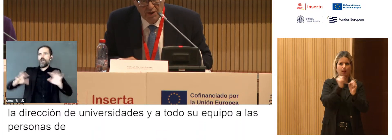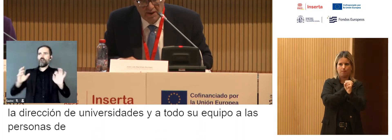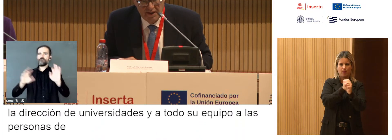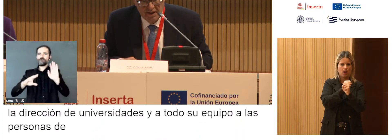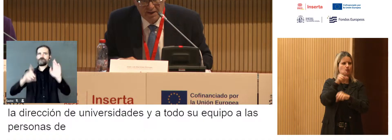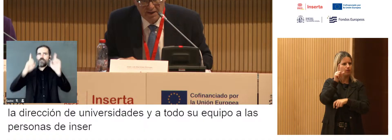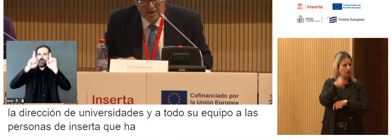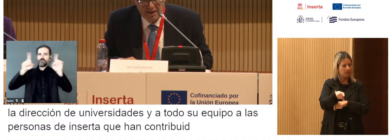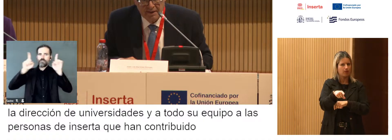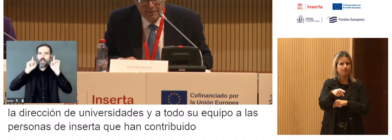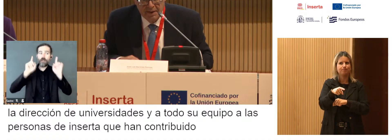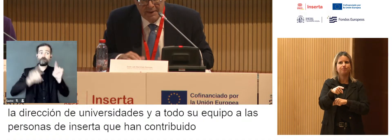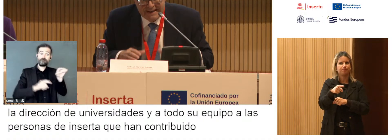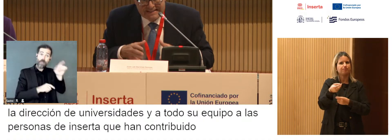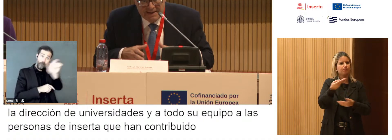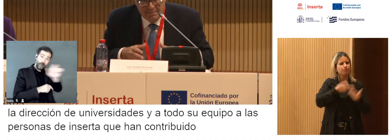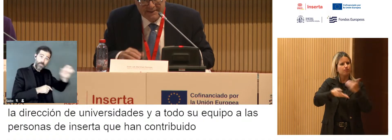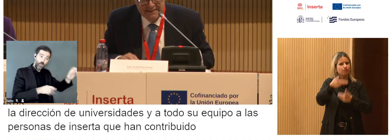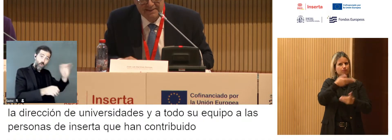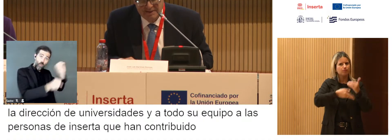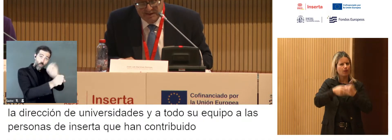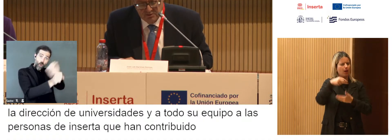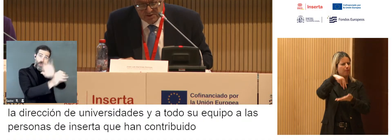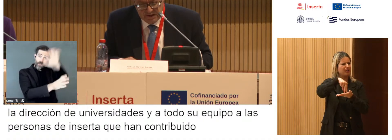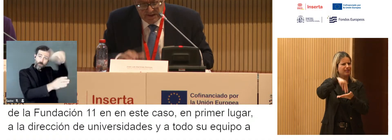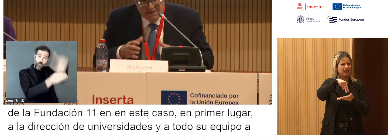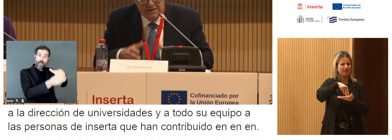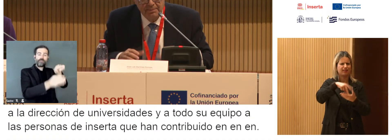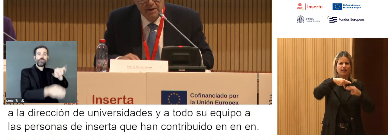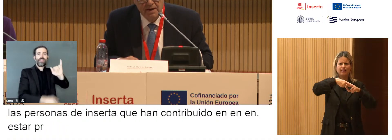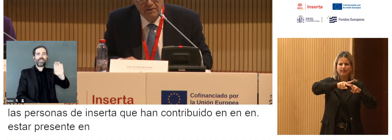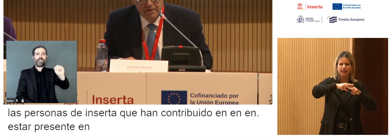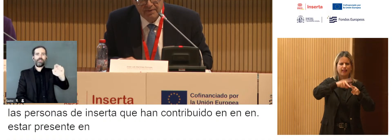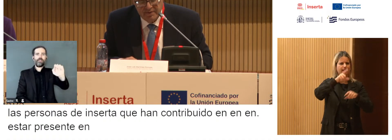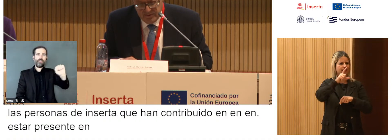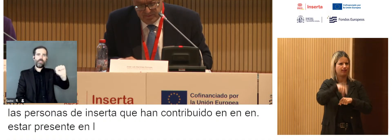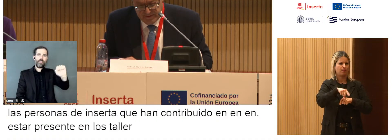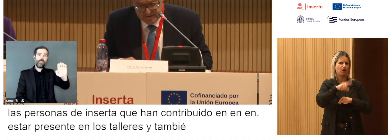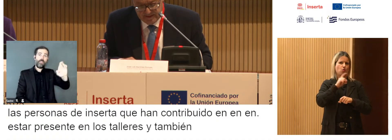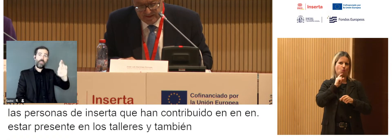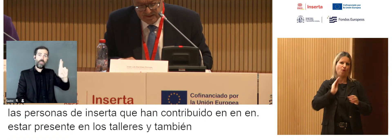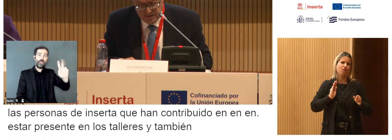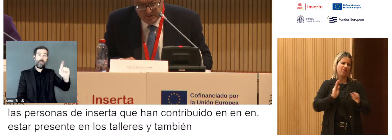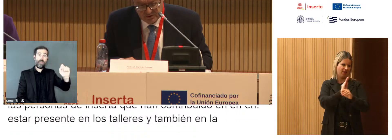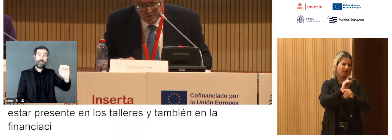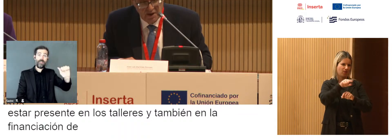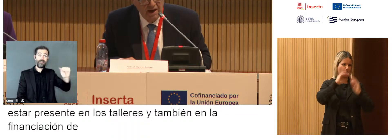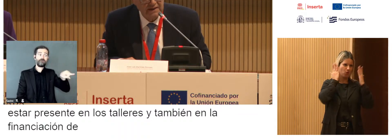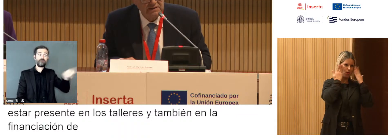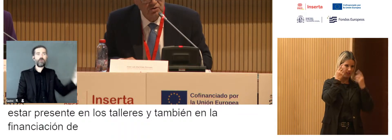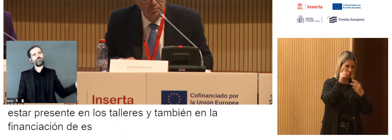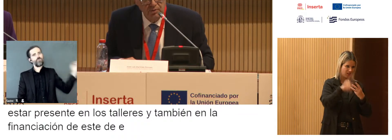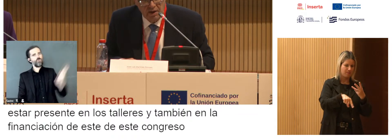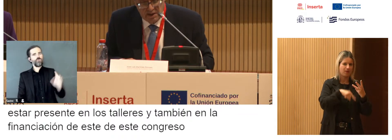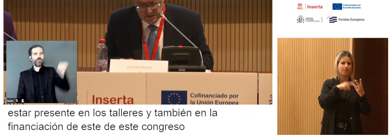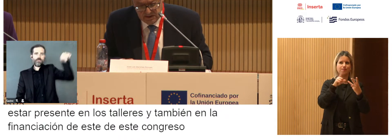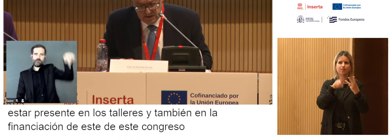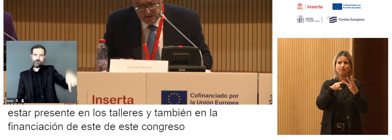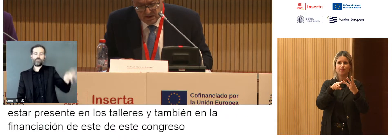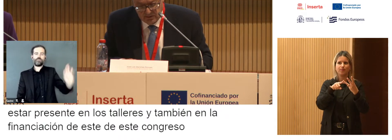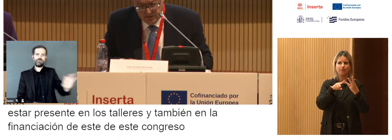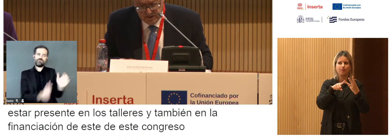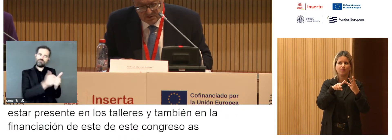contribuido en estar presente en los talleres y también en la financiación de este congreso, así como a